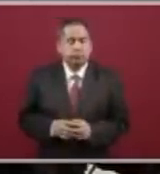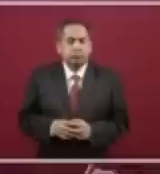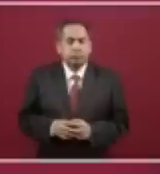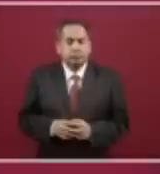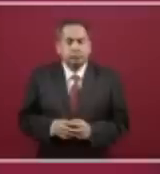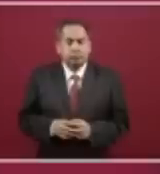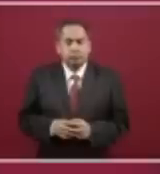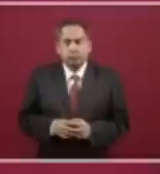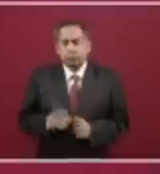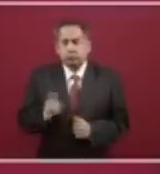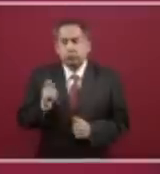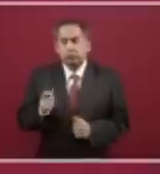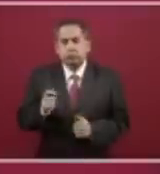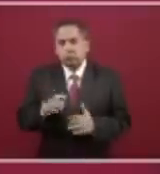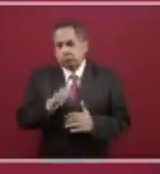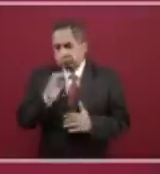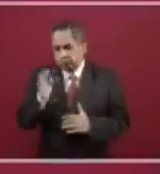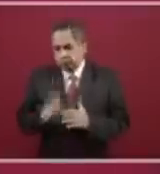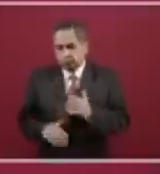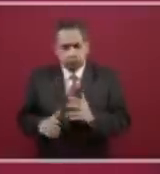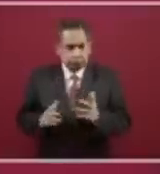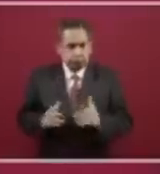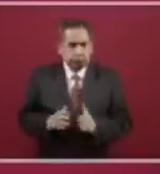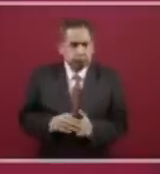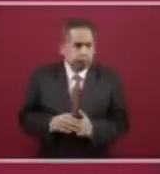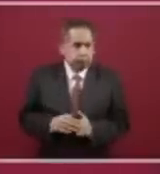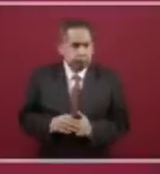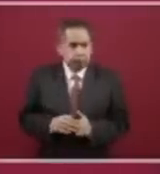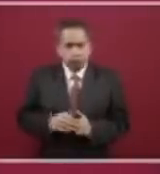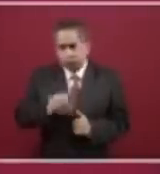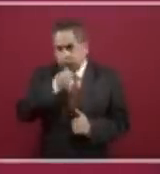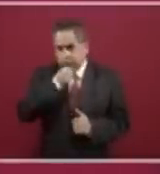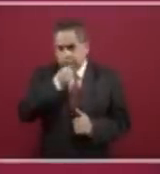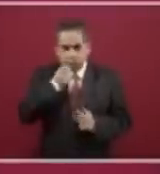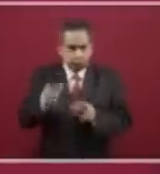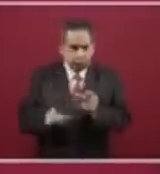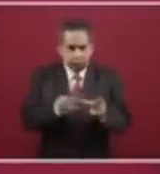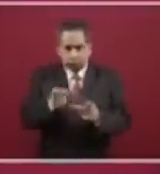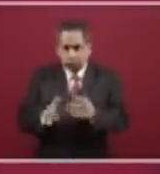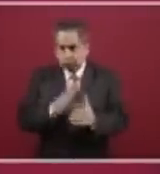terminando la conferencia